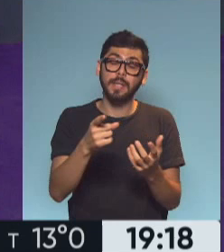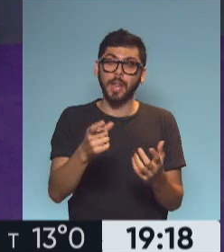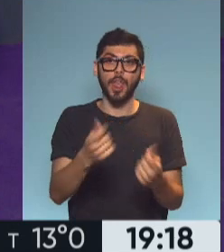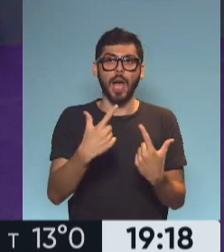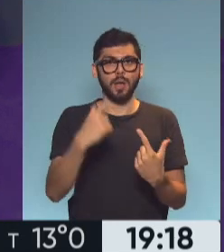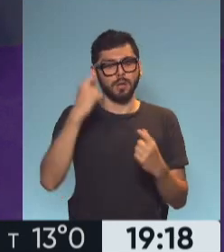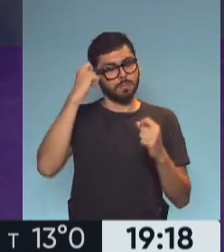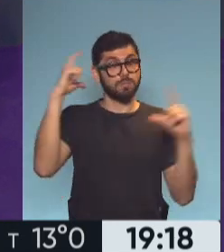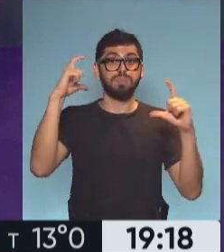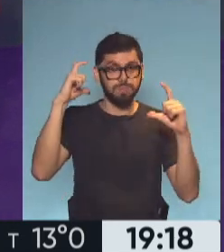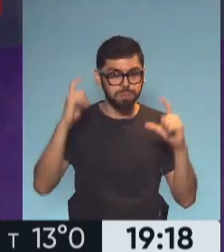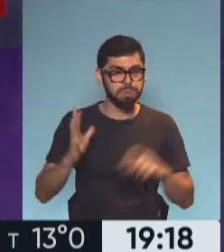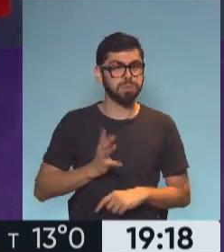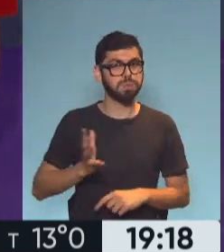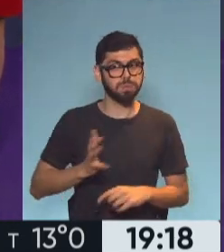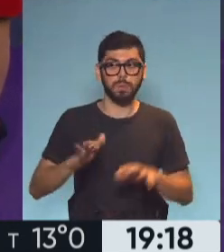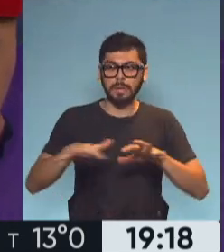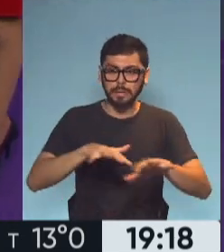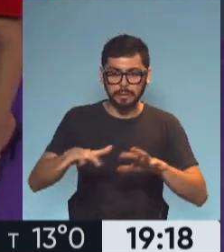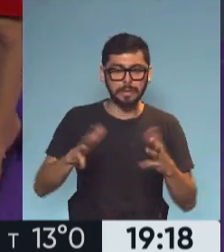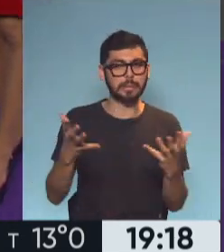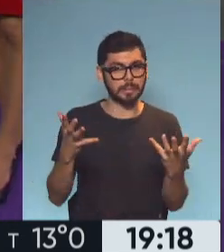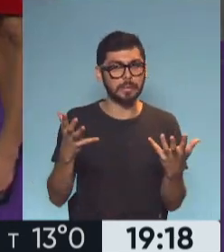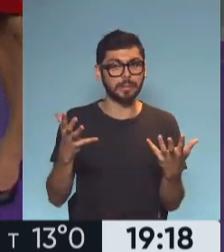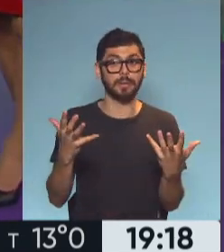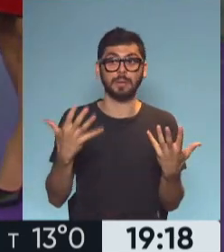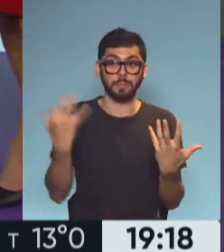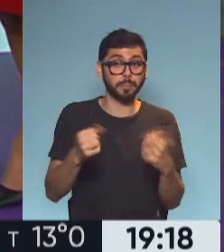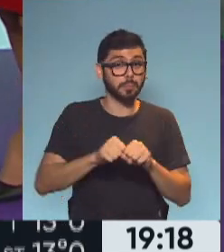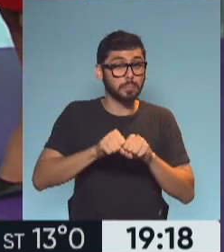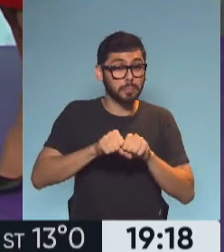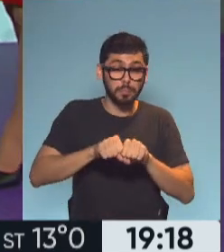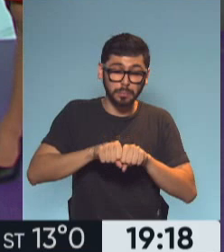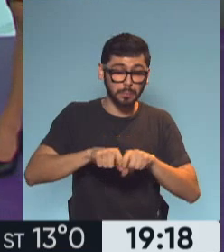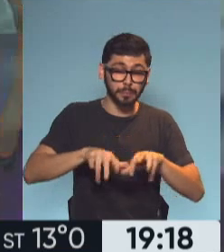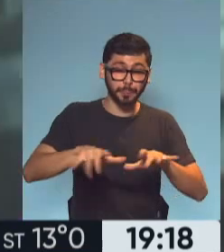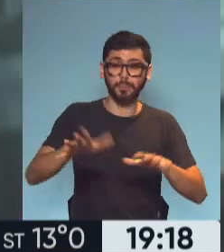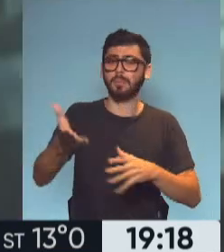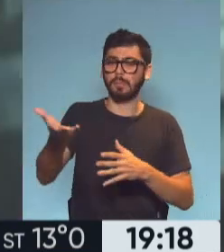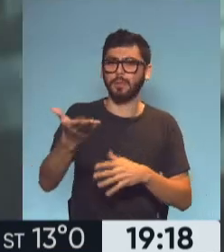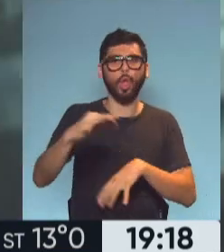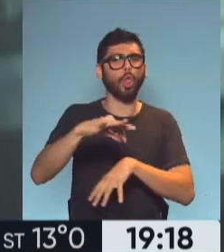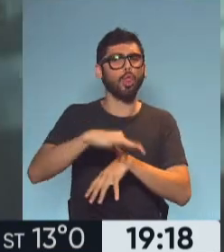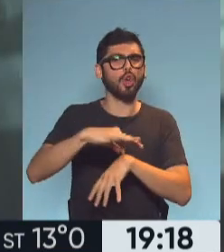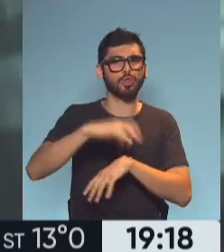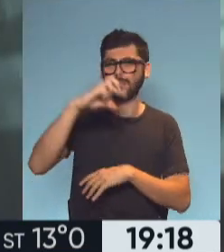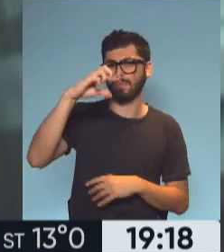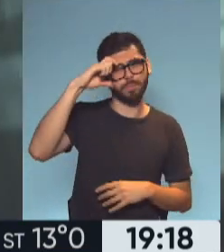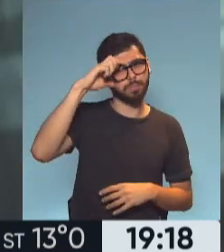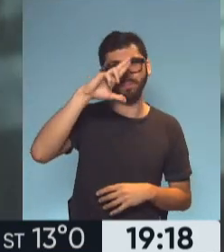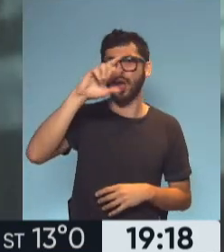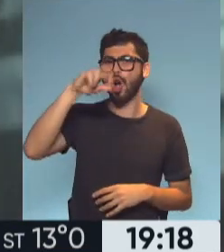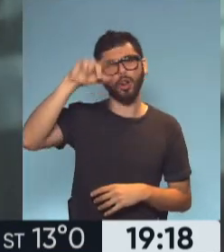reflejan la dimensión de lo que estamos pasando de esta ola que estamos viviendo doctor sergio perrone como